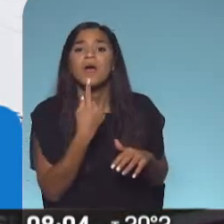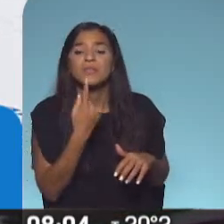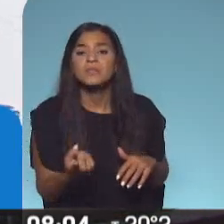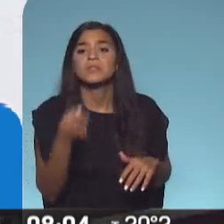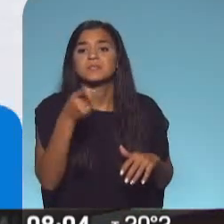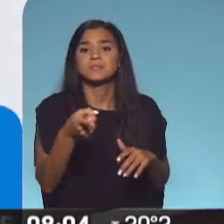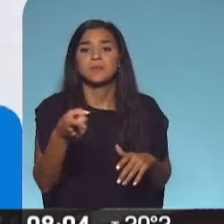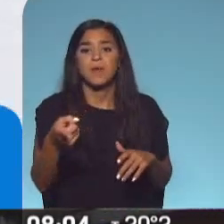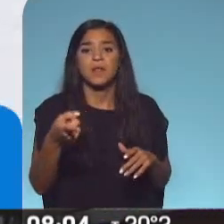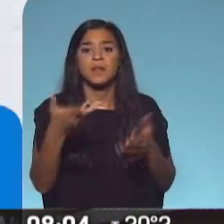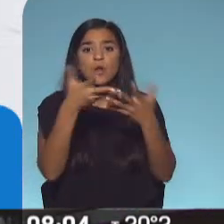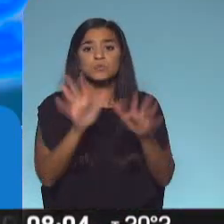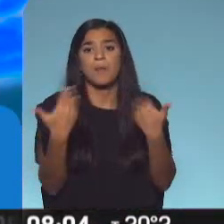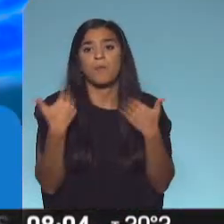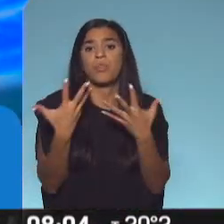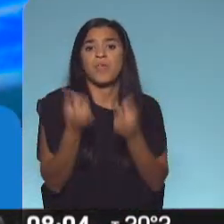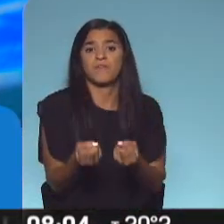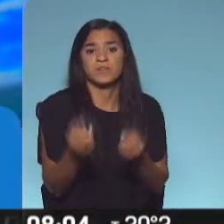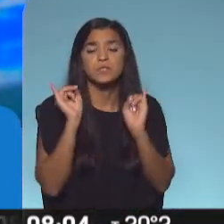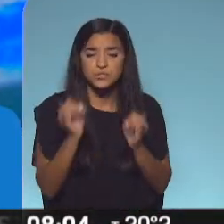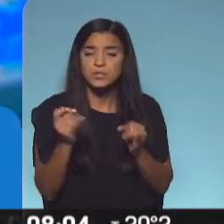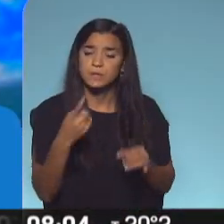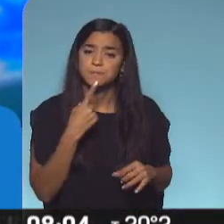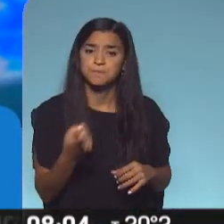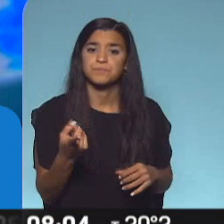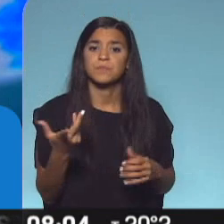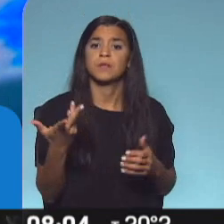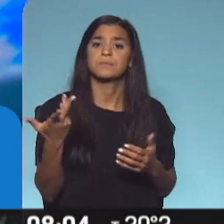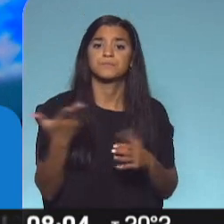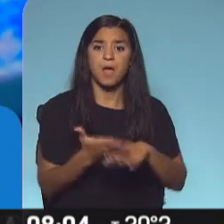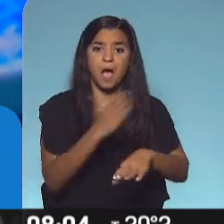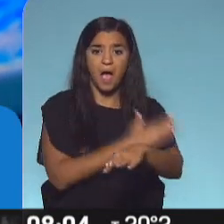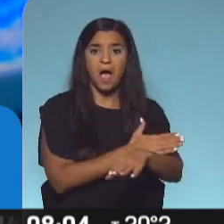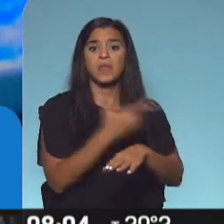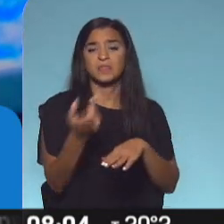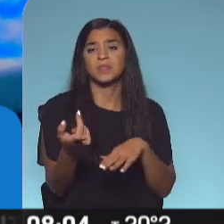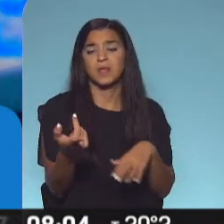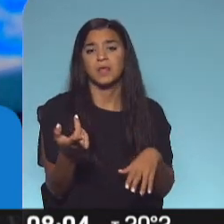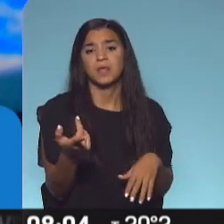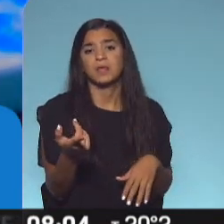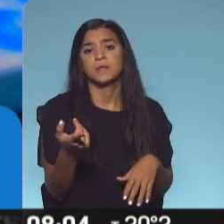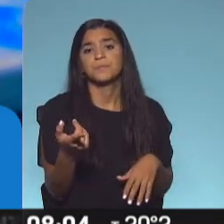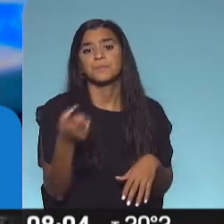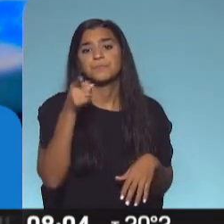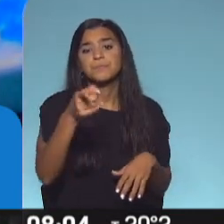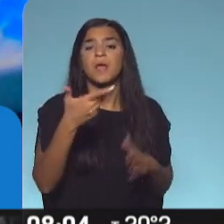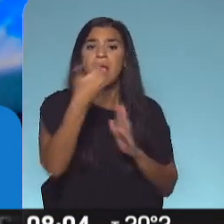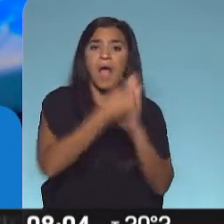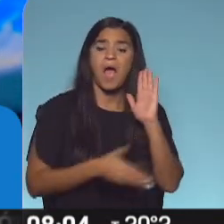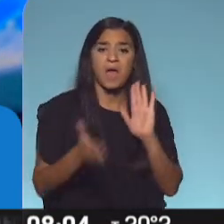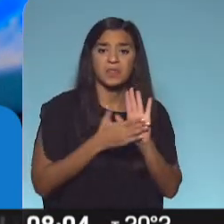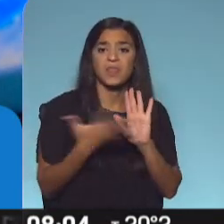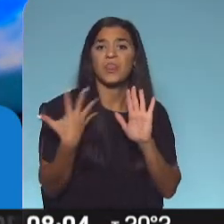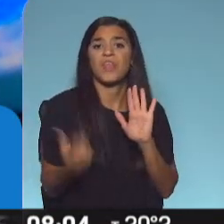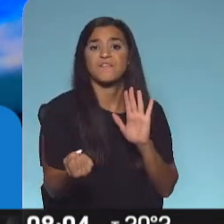la renuncia para poder defenderse. Sí, básicamente lo que hizo fue presentar antes de la dimisión una carta de